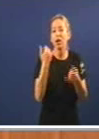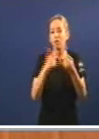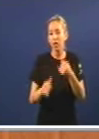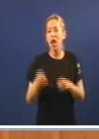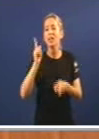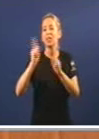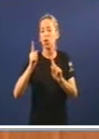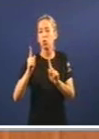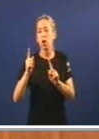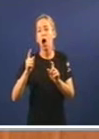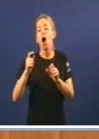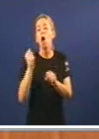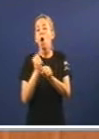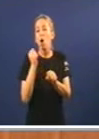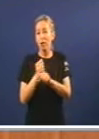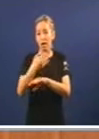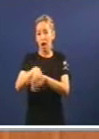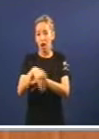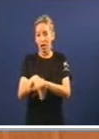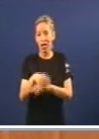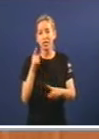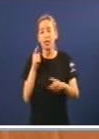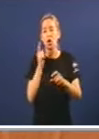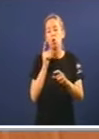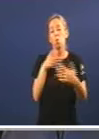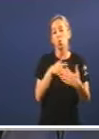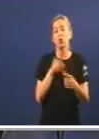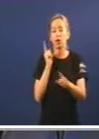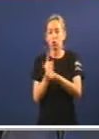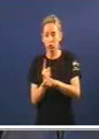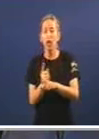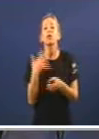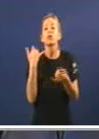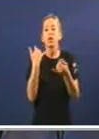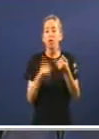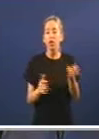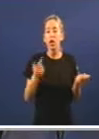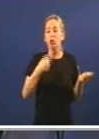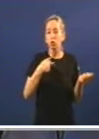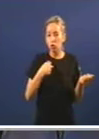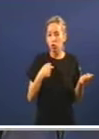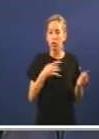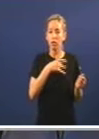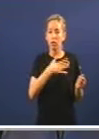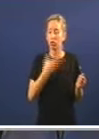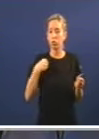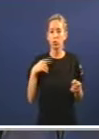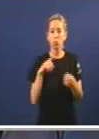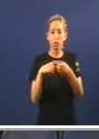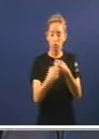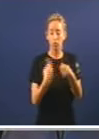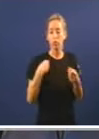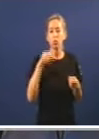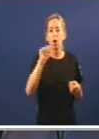das traballadoras, as mortes, os asesinatos de Vitoria ou de Ferrol demostran que non, que foi o